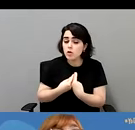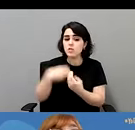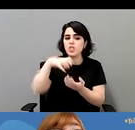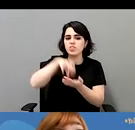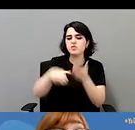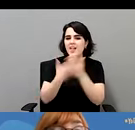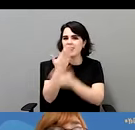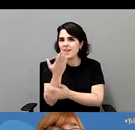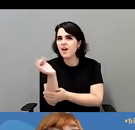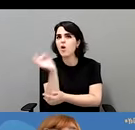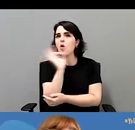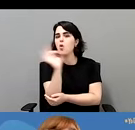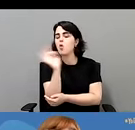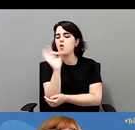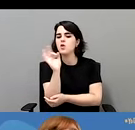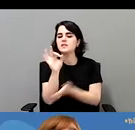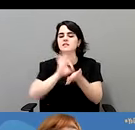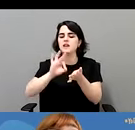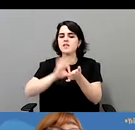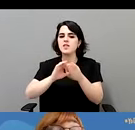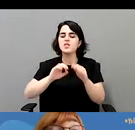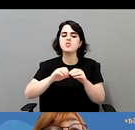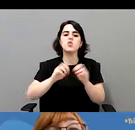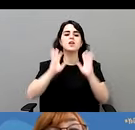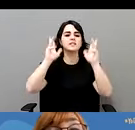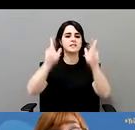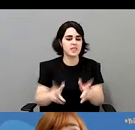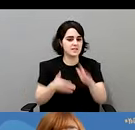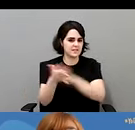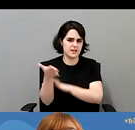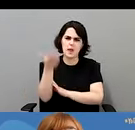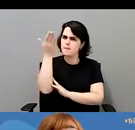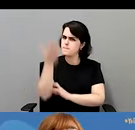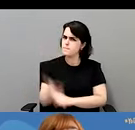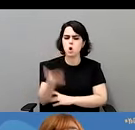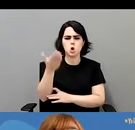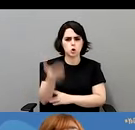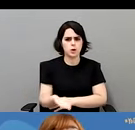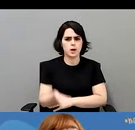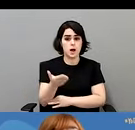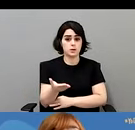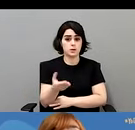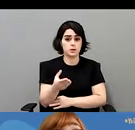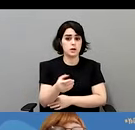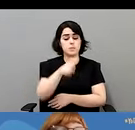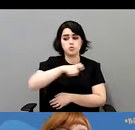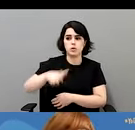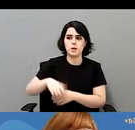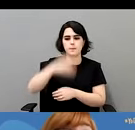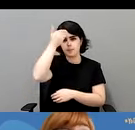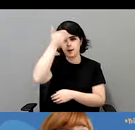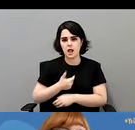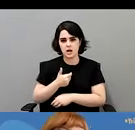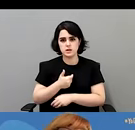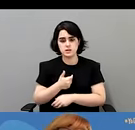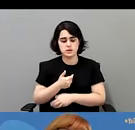día o con los servicios residenciales. Y esto es muy importante para las personas con parálisis cerebral. Y